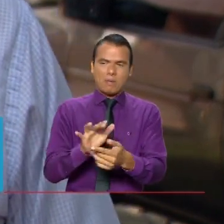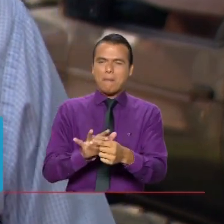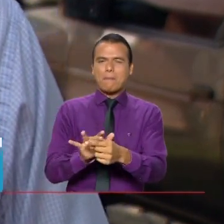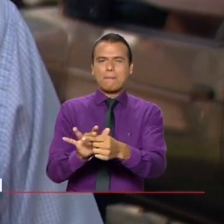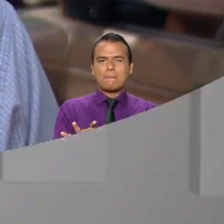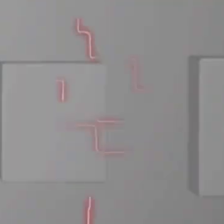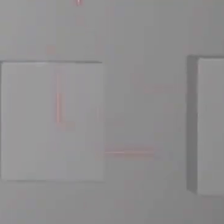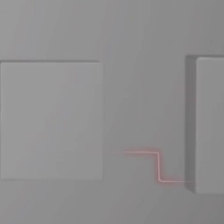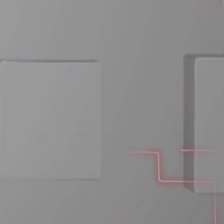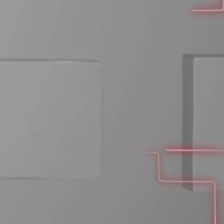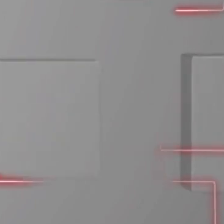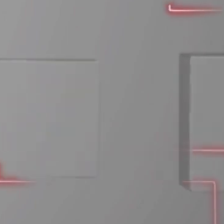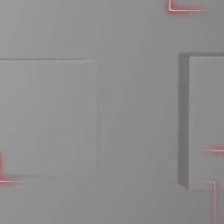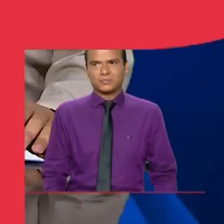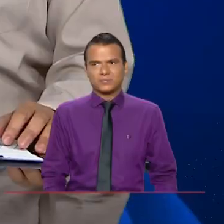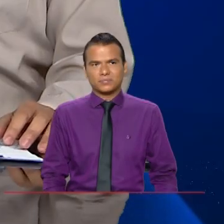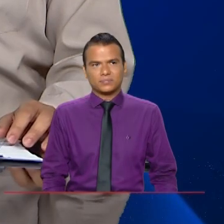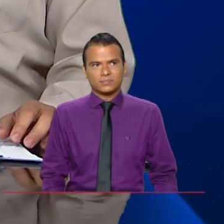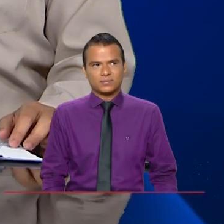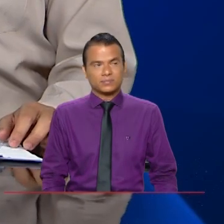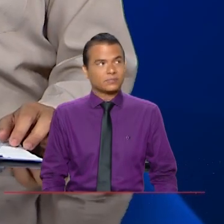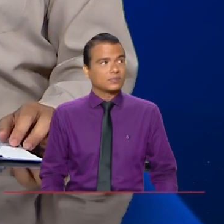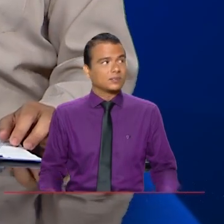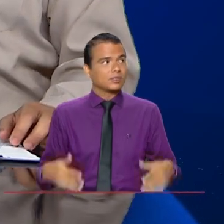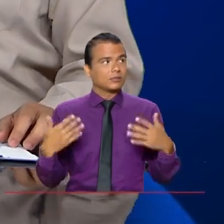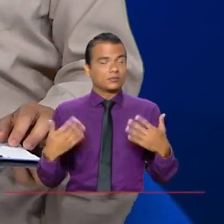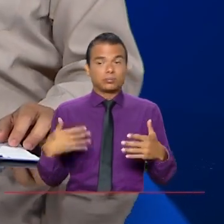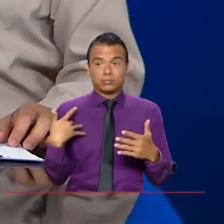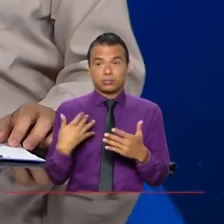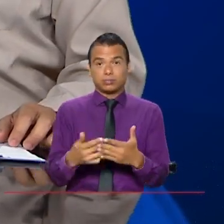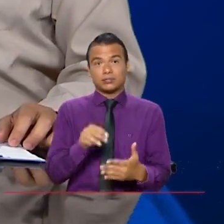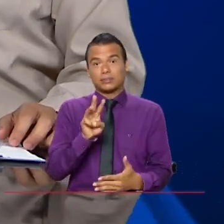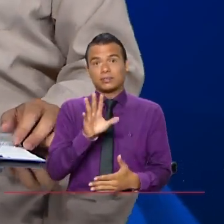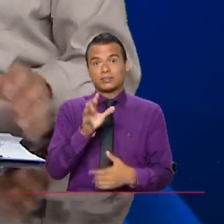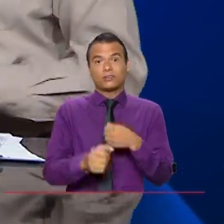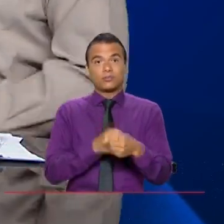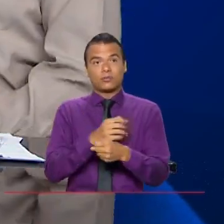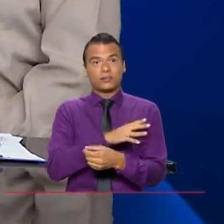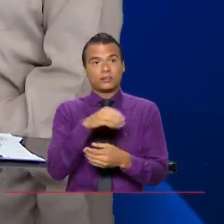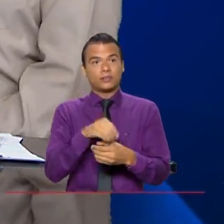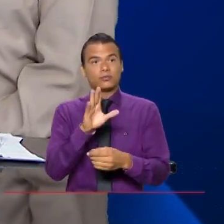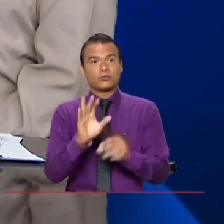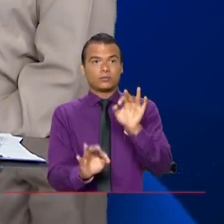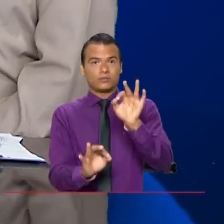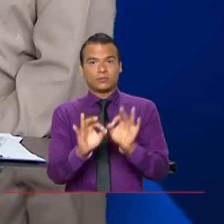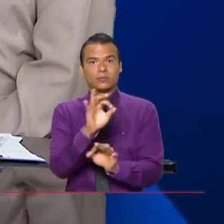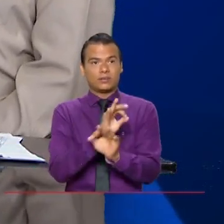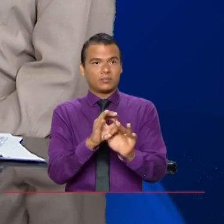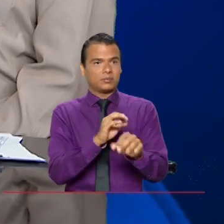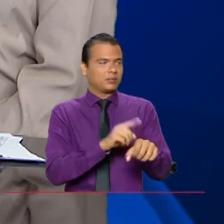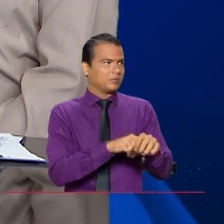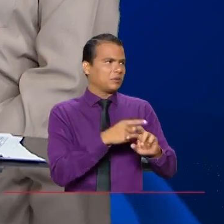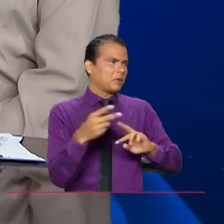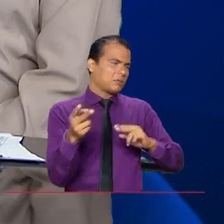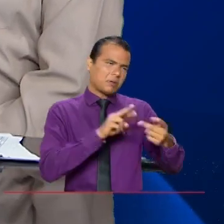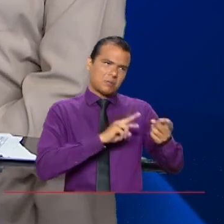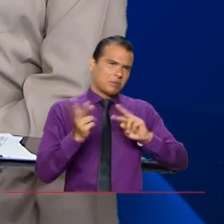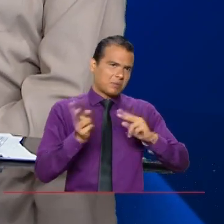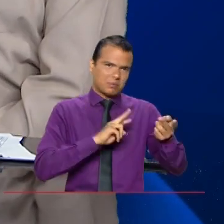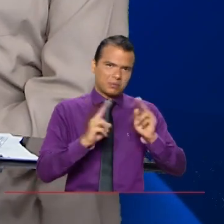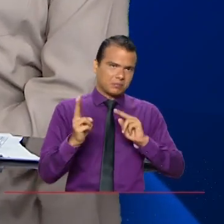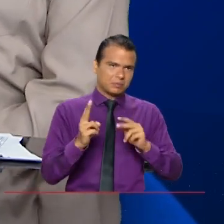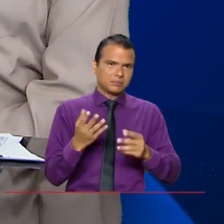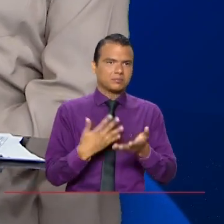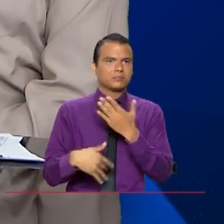colombiano 35 años de telepacífico cuánto es usted aquí en el recorrido que ha tenido pues